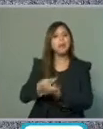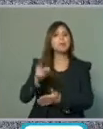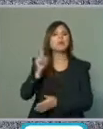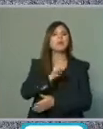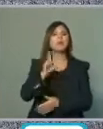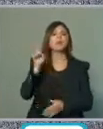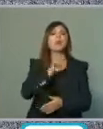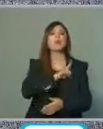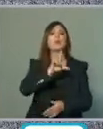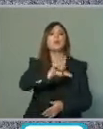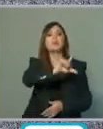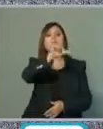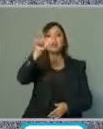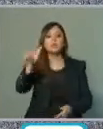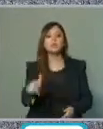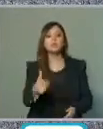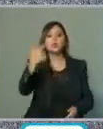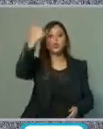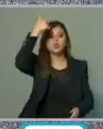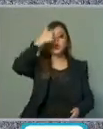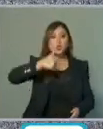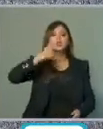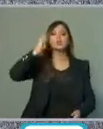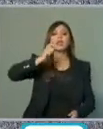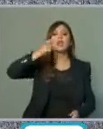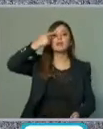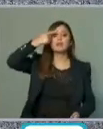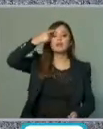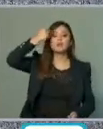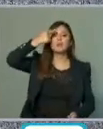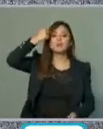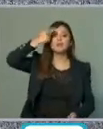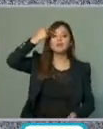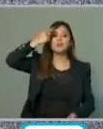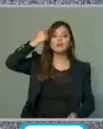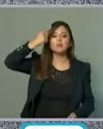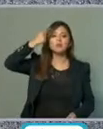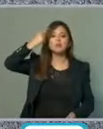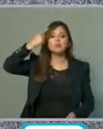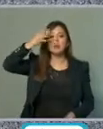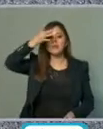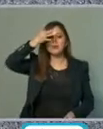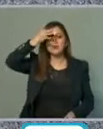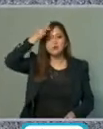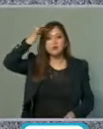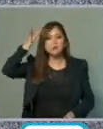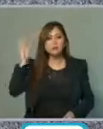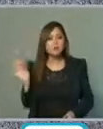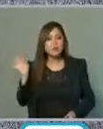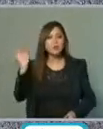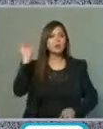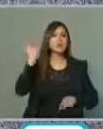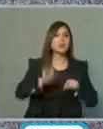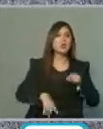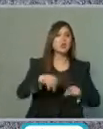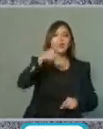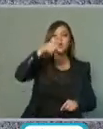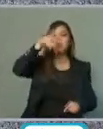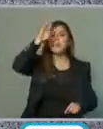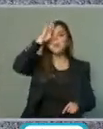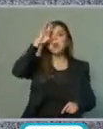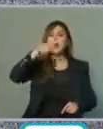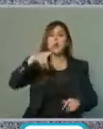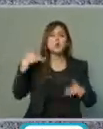retiran desde el entrecejo, dando pequeños golpecitos, se va a levantar la película y jalamos. No duele, no